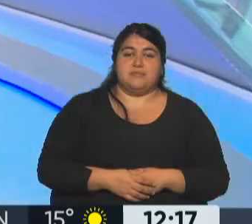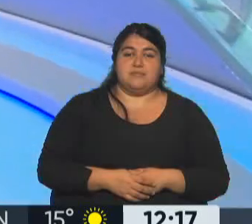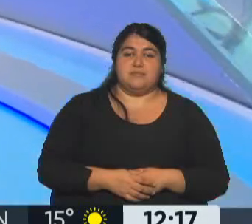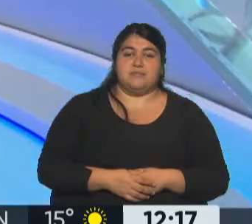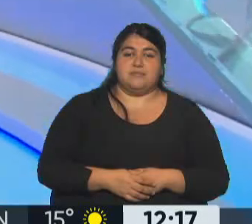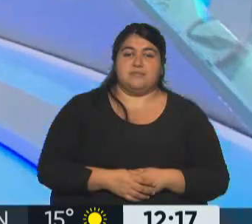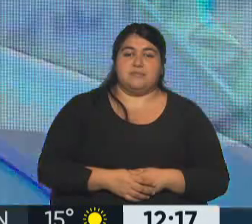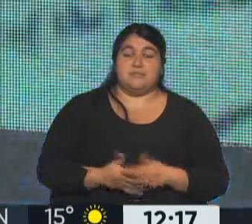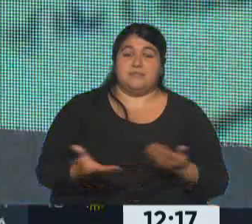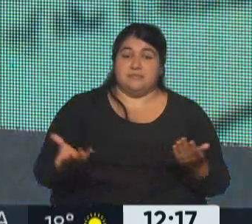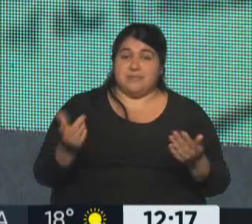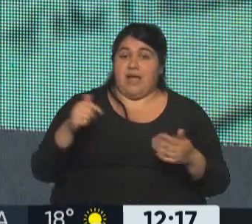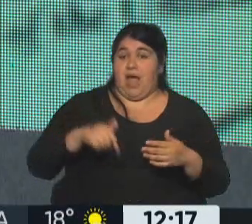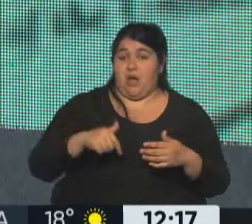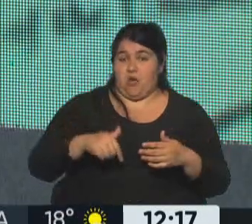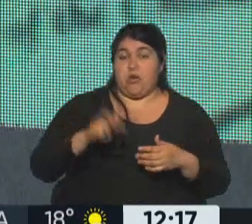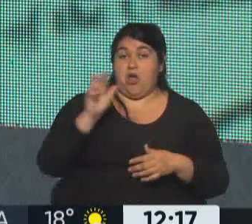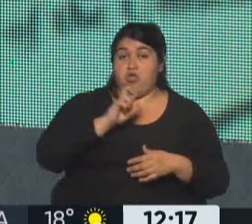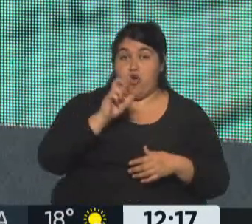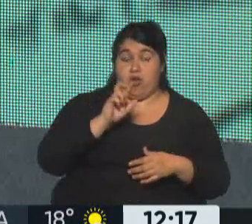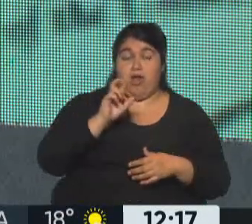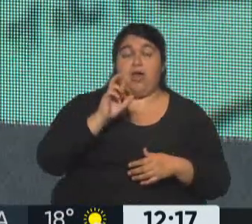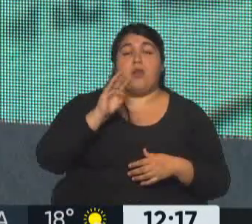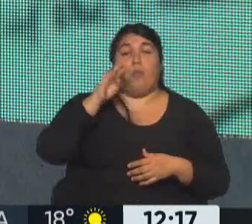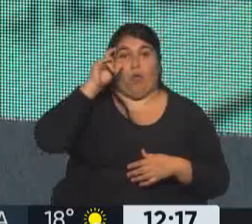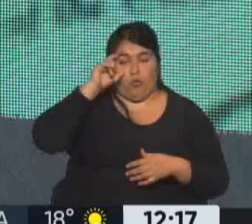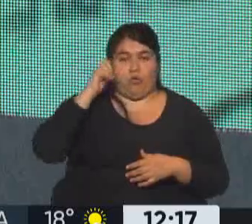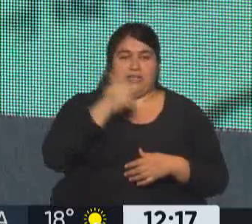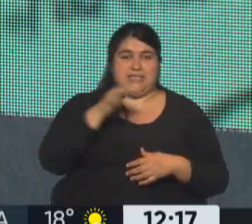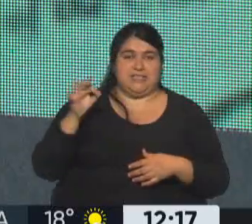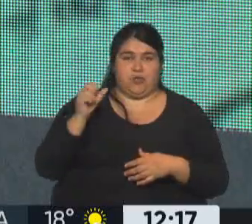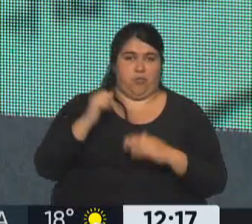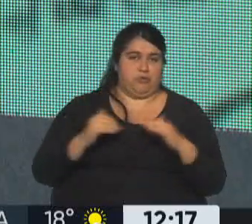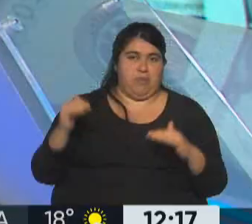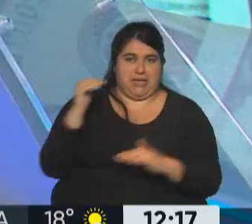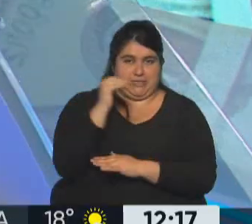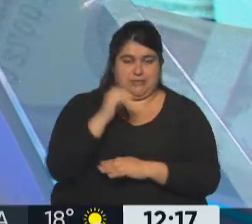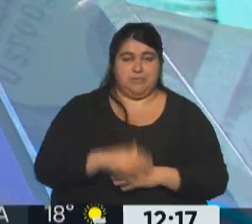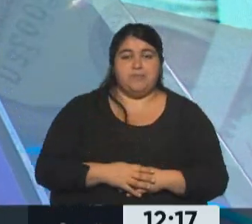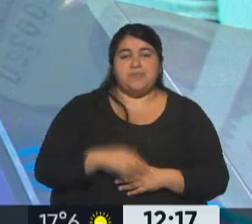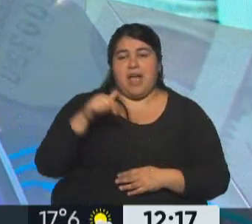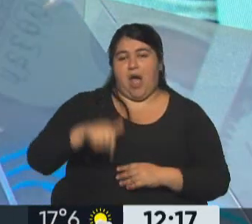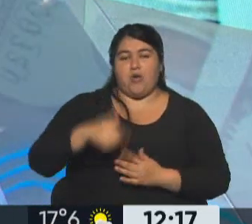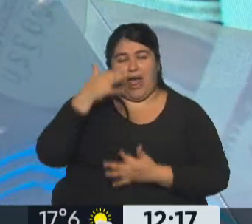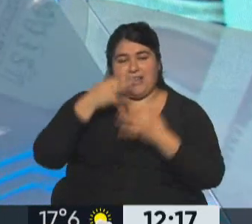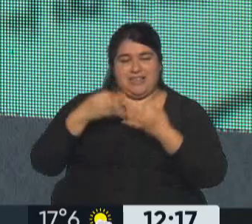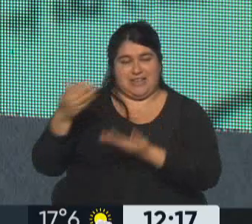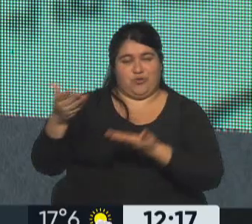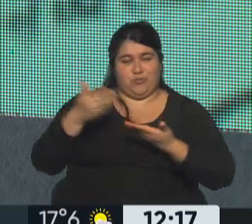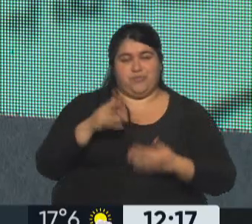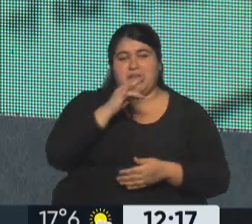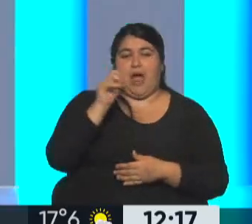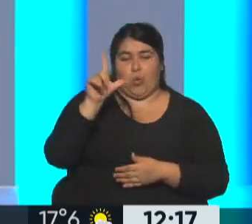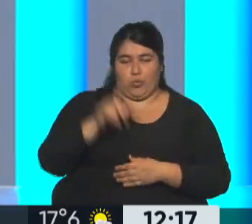por estas horas está superando el dólar blue los 600 pesos es uno de los temas que ya estamos analizando con Raúl de la Torre bienvenido